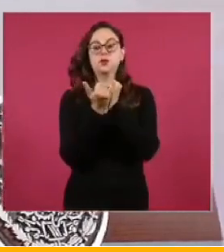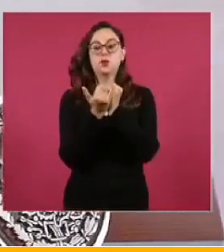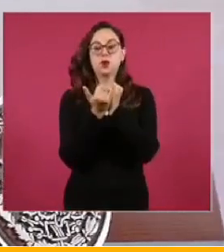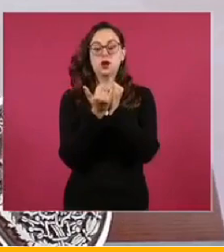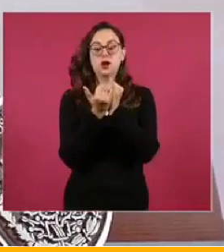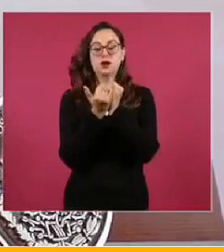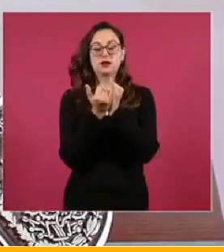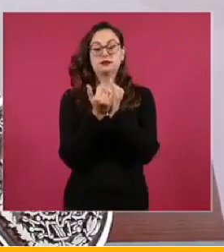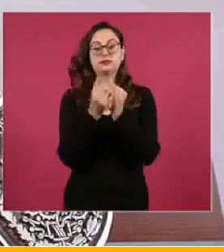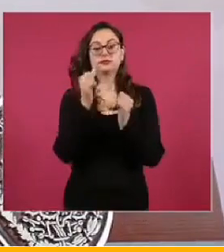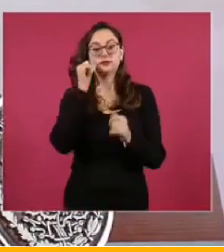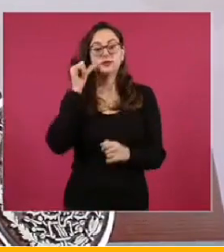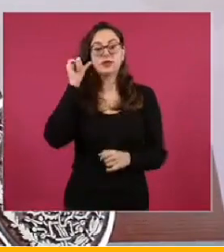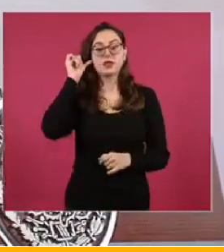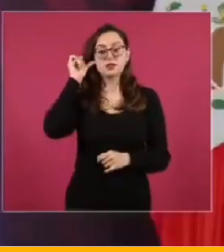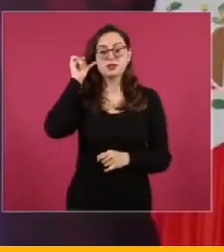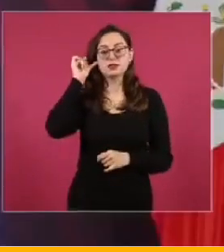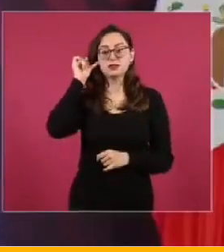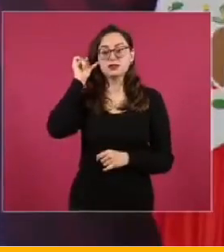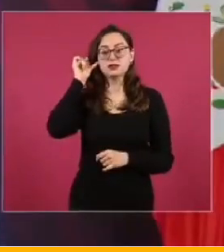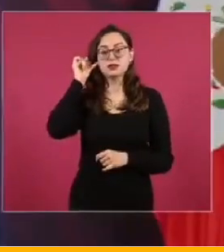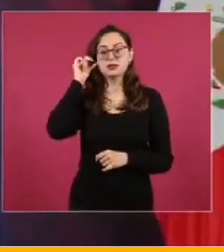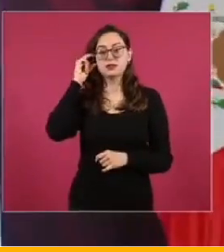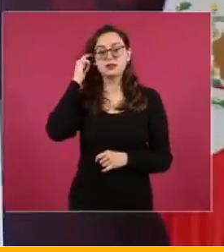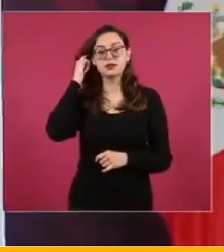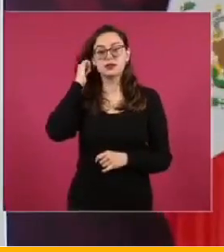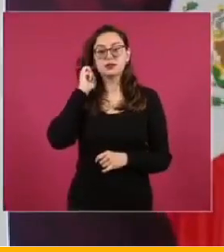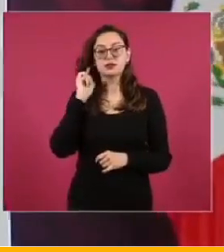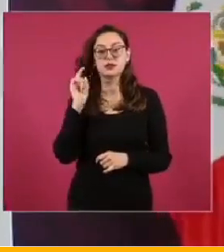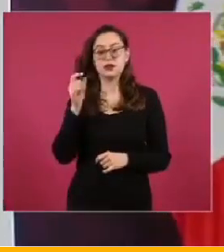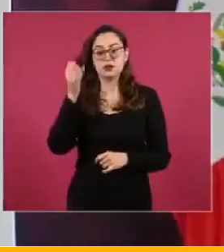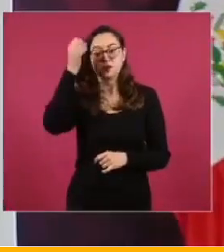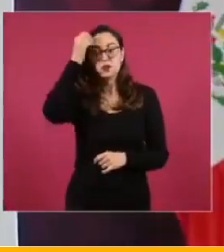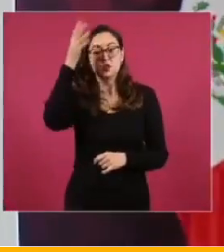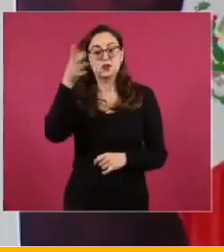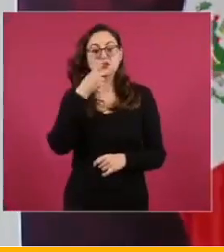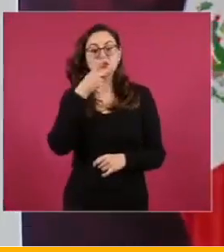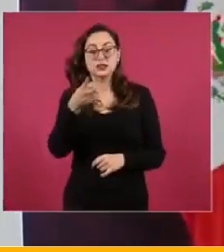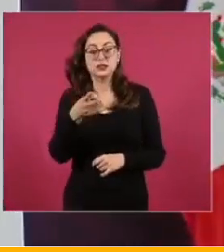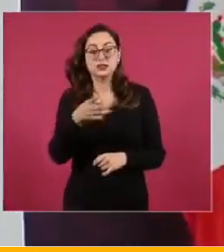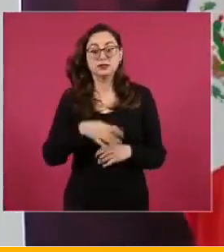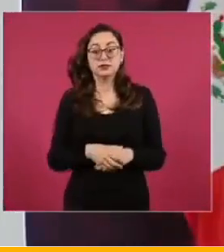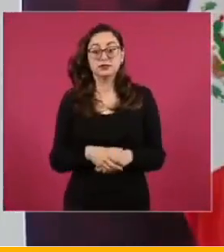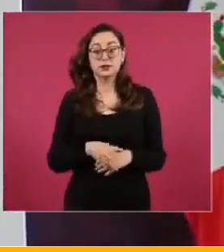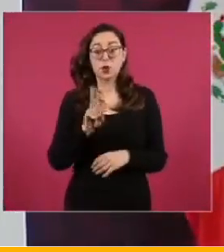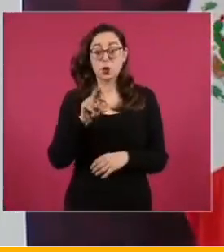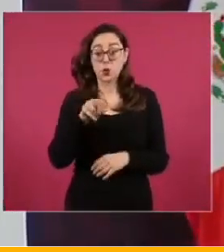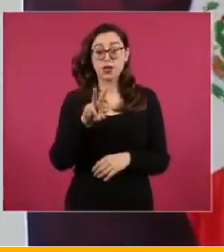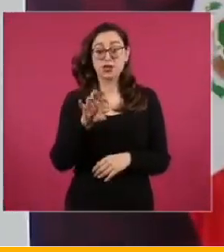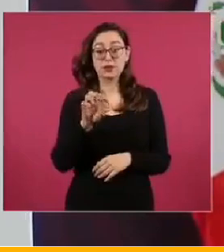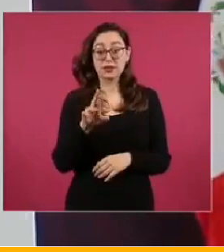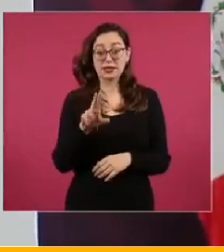ayer, nada más hablé de una televisora, pero el Universal